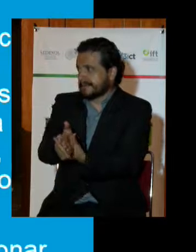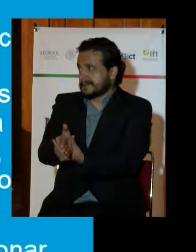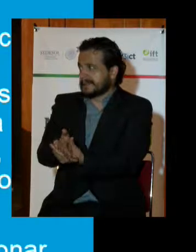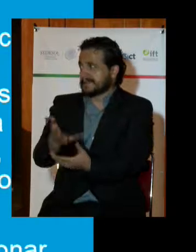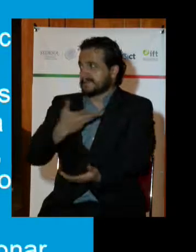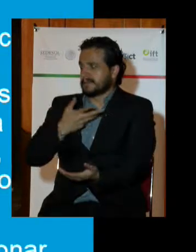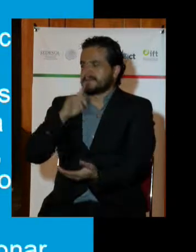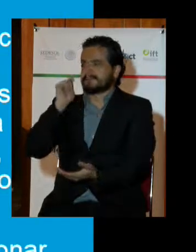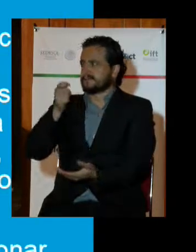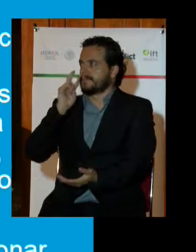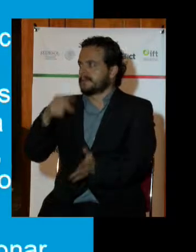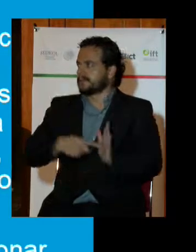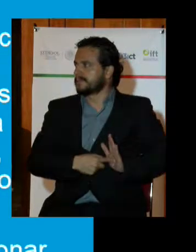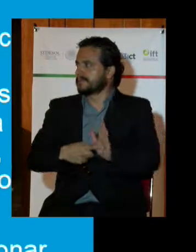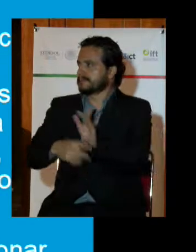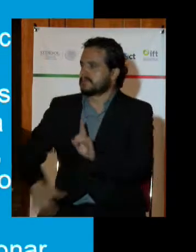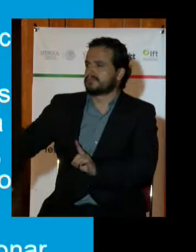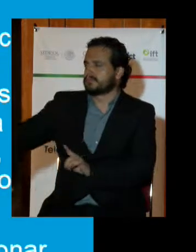población.